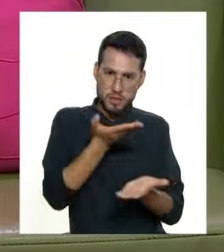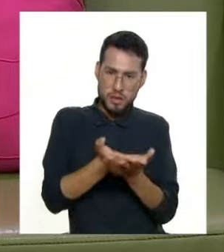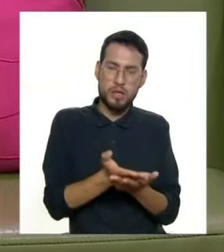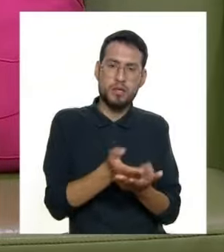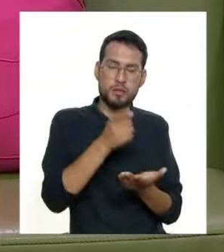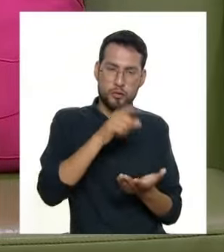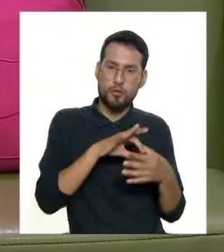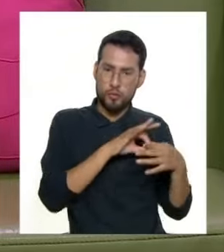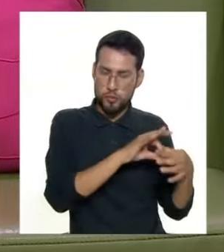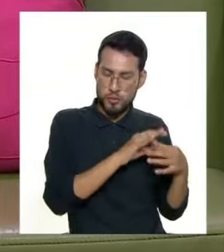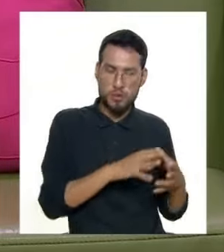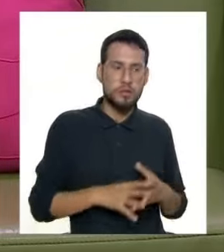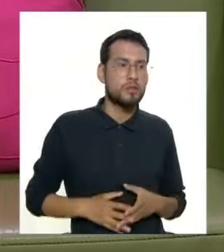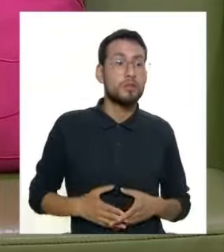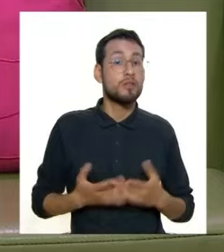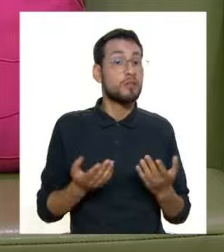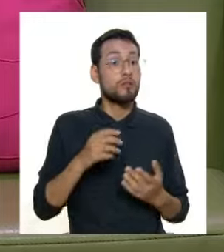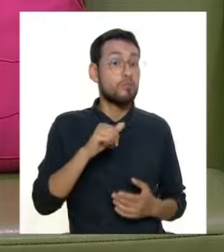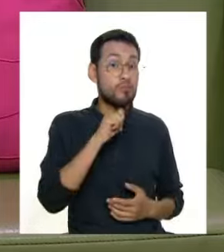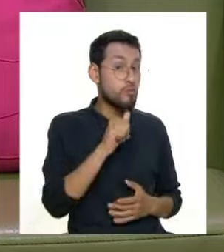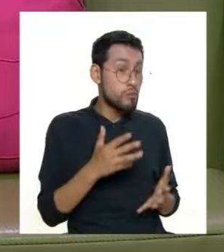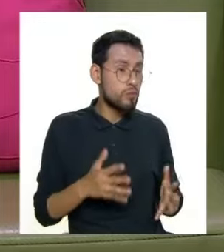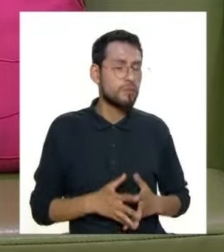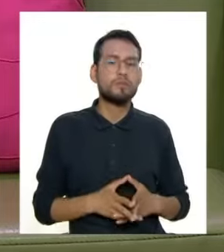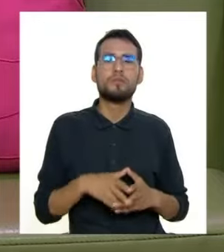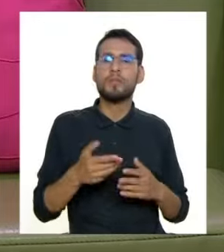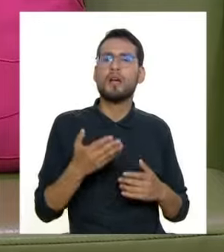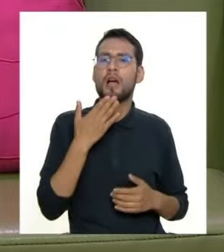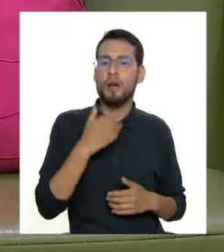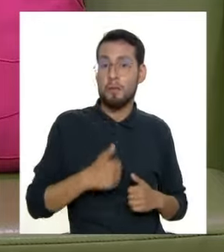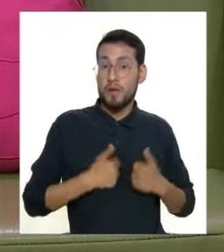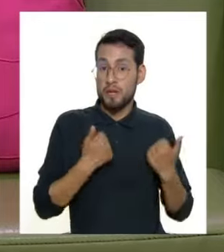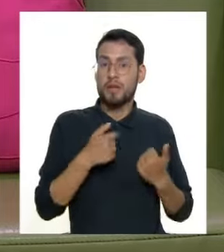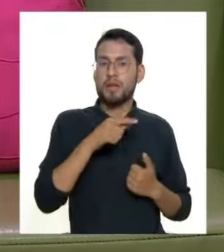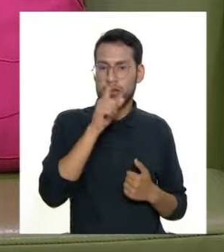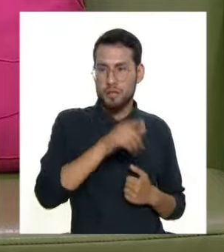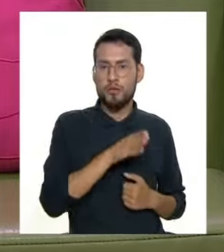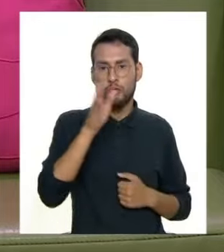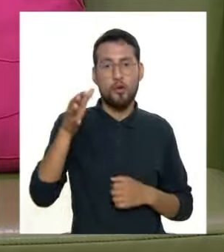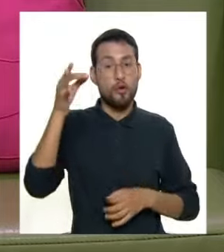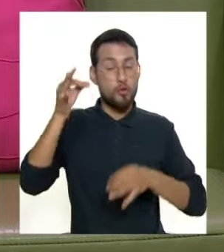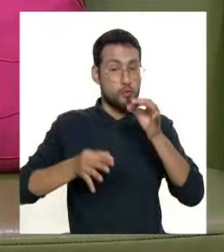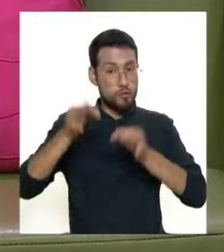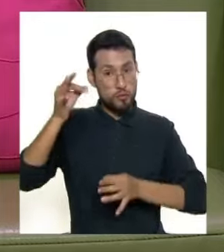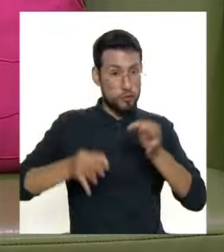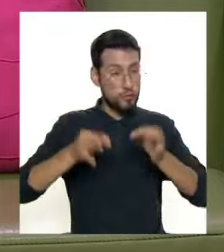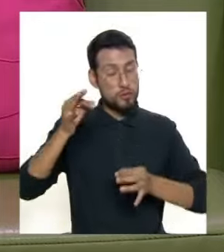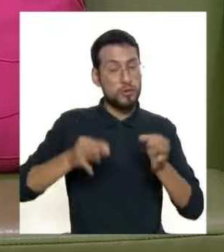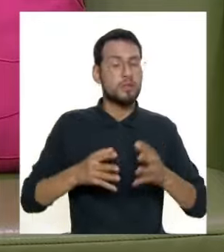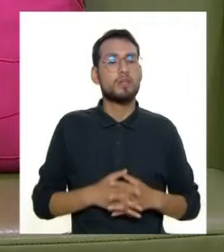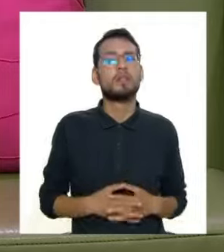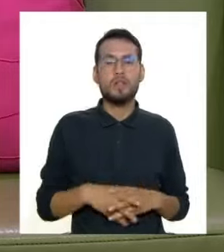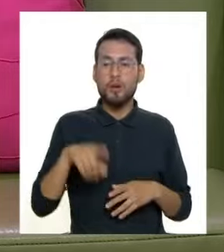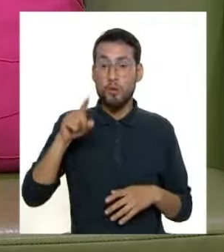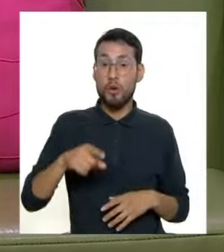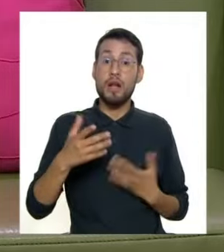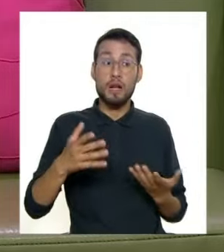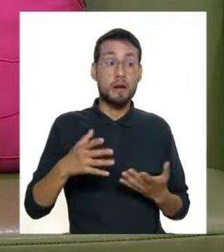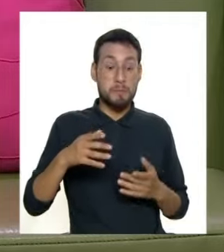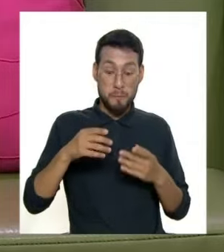de unión de hecho. En el caso que no fuera, el sobreviviente tendrá que acudir a la vía judicial y demostrar que